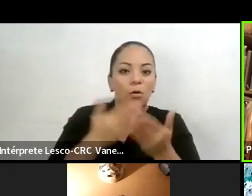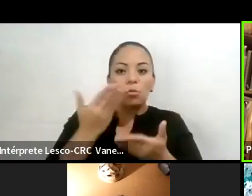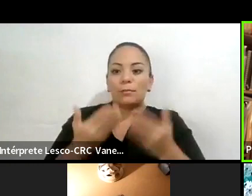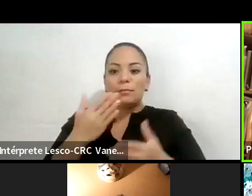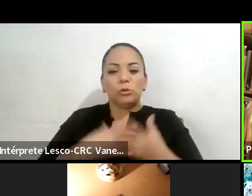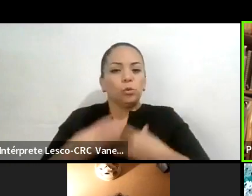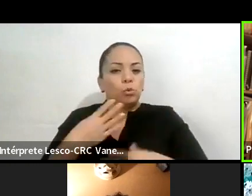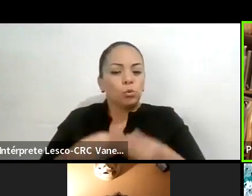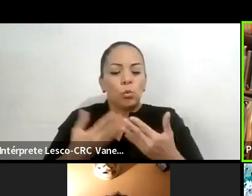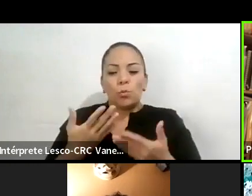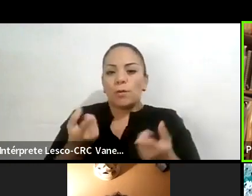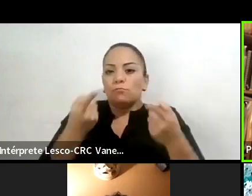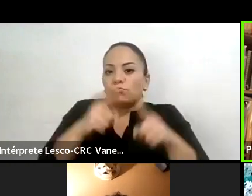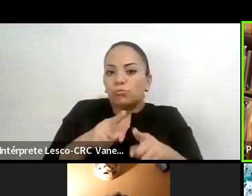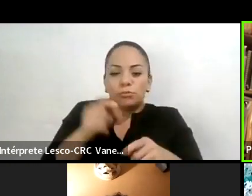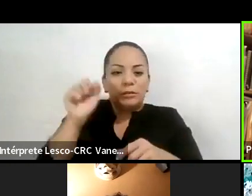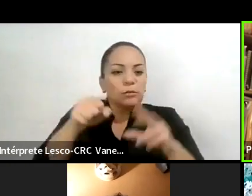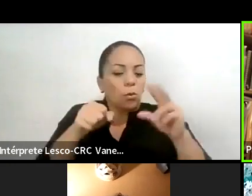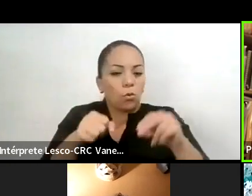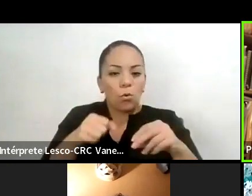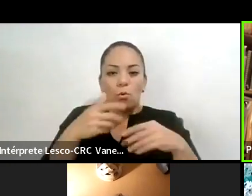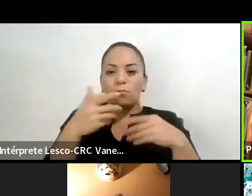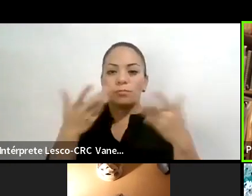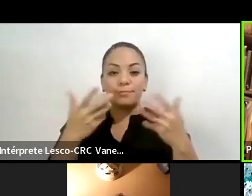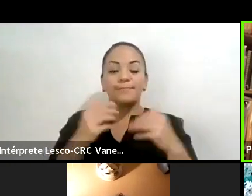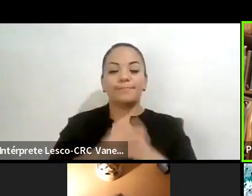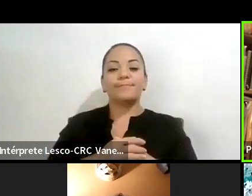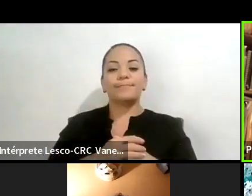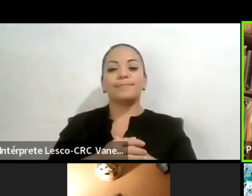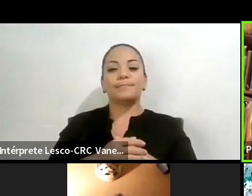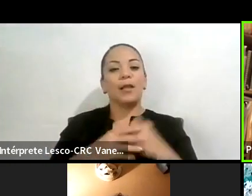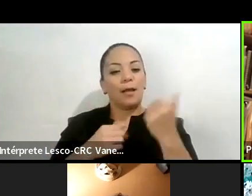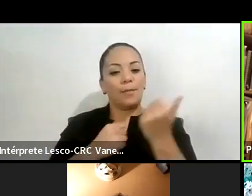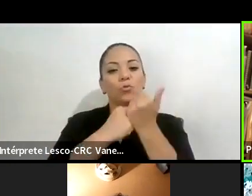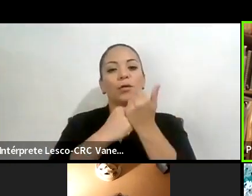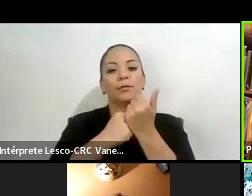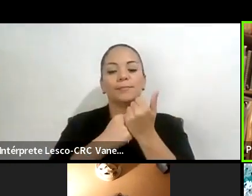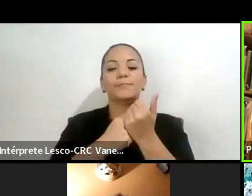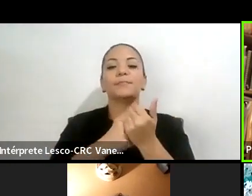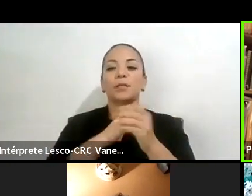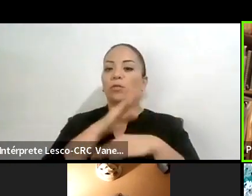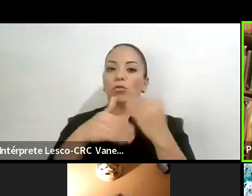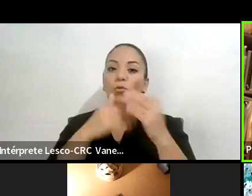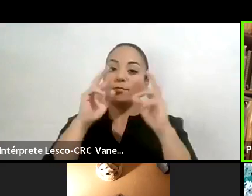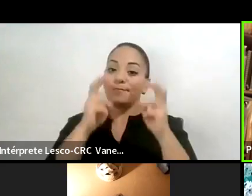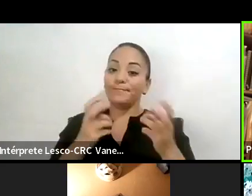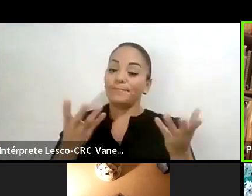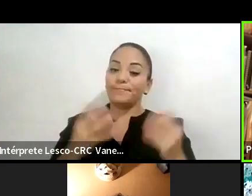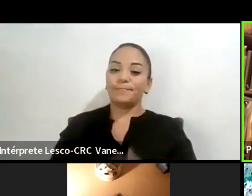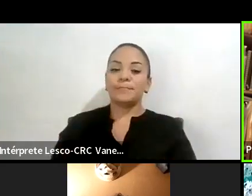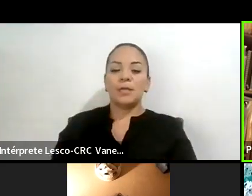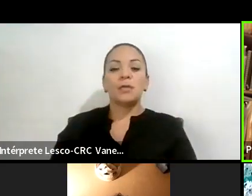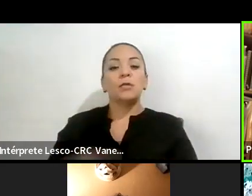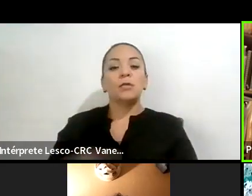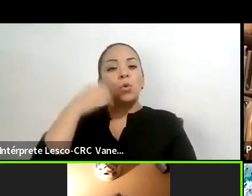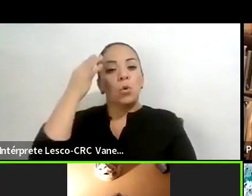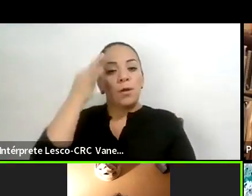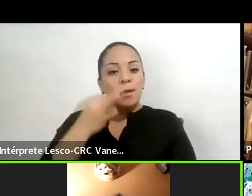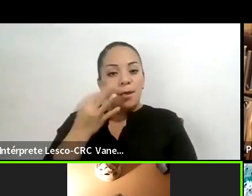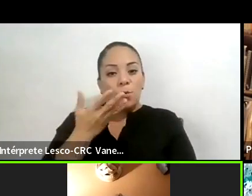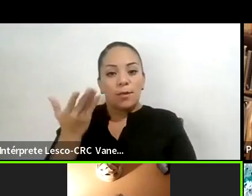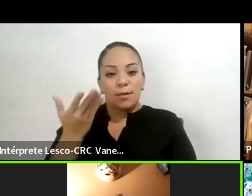sintiendo, si ha sucedido o no, ¿verdad? Y apoyarlos en todo sentido. Así que yo creo que